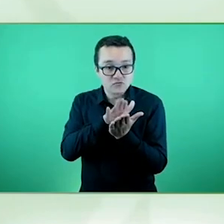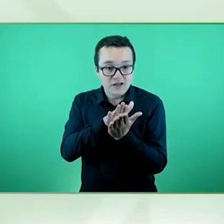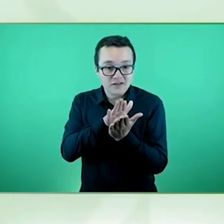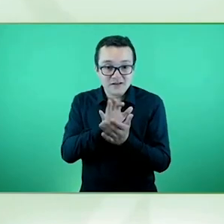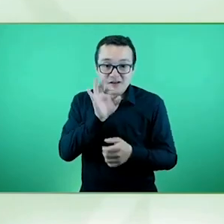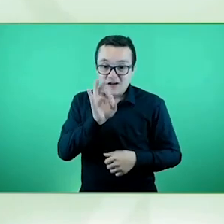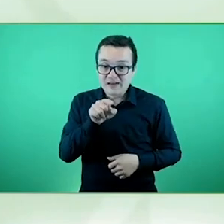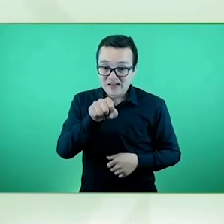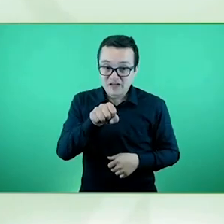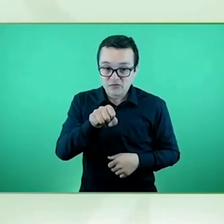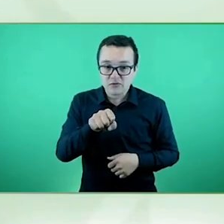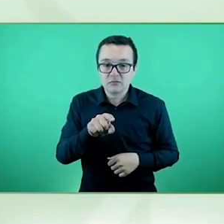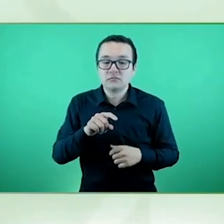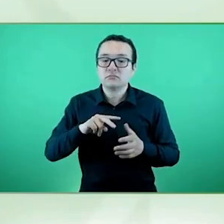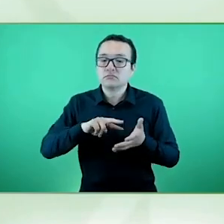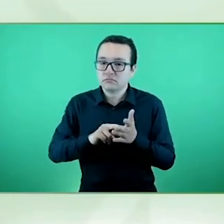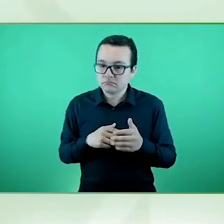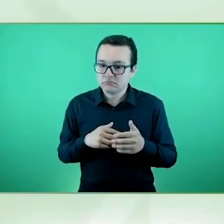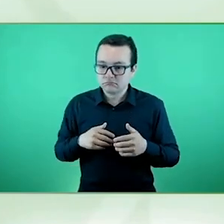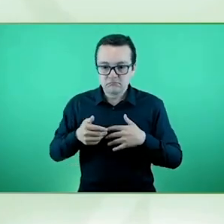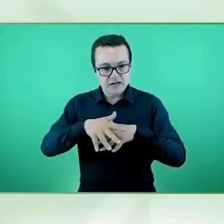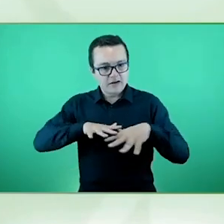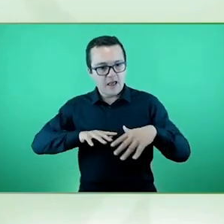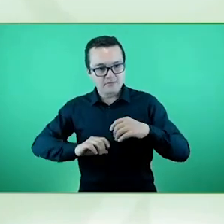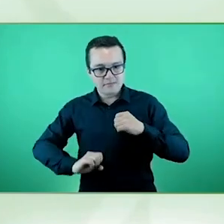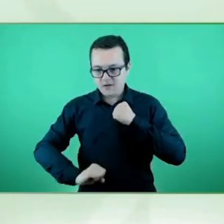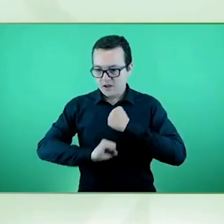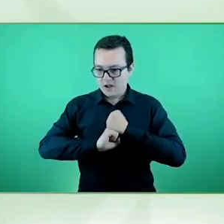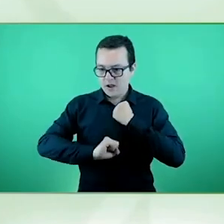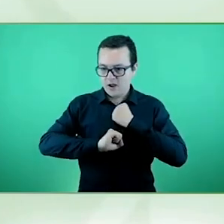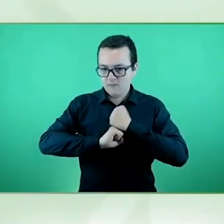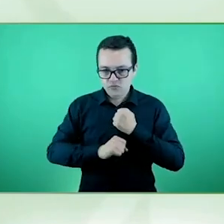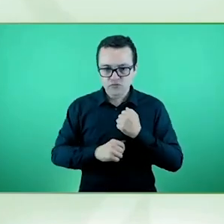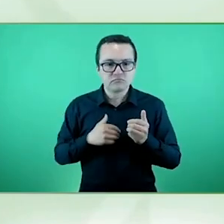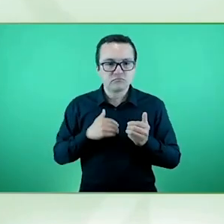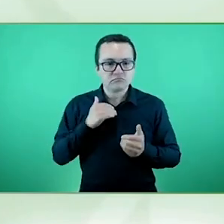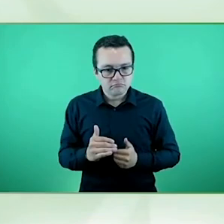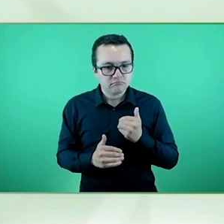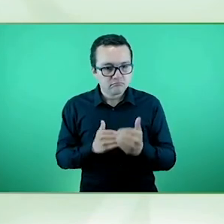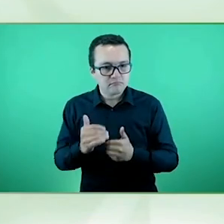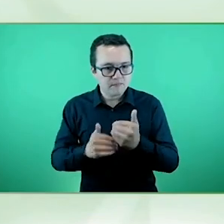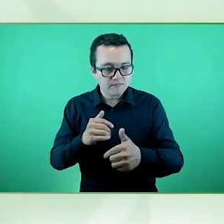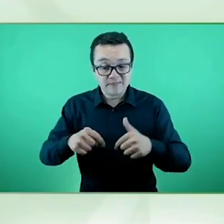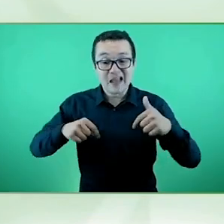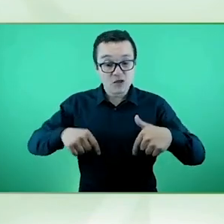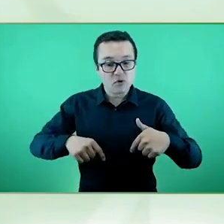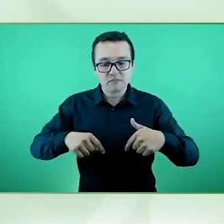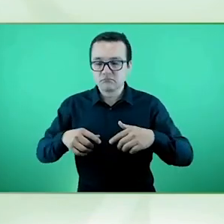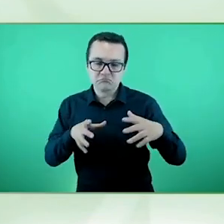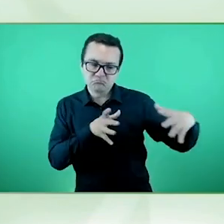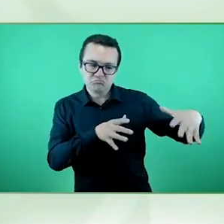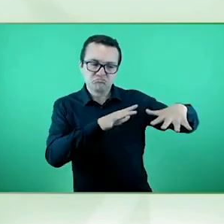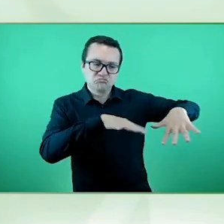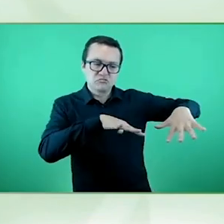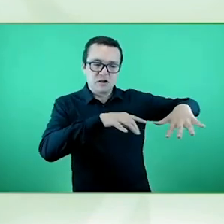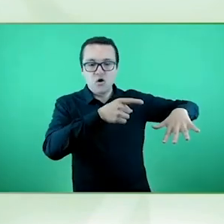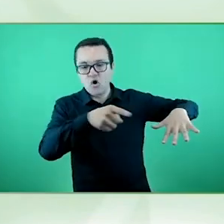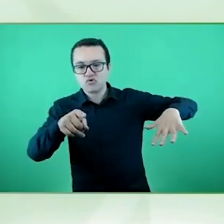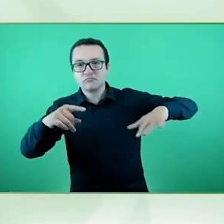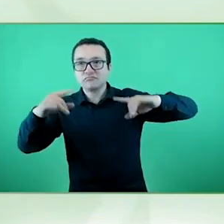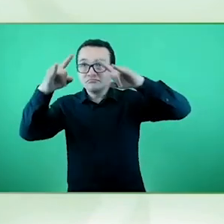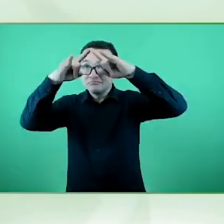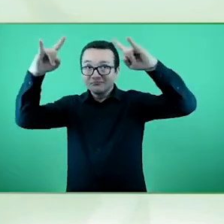con la que contamos. También actualmente estamos habilitando otro espacio de trabajo en un huerto terapéutico que